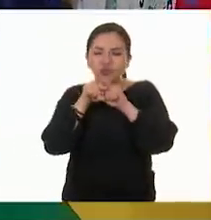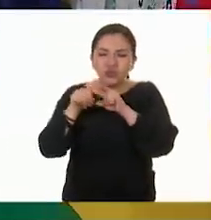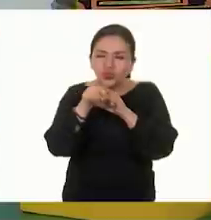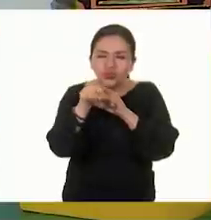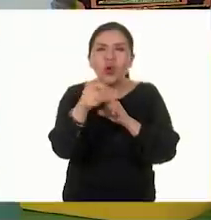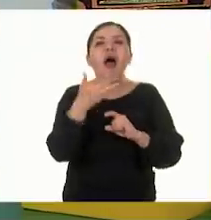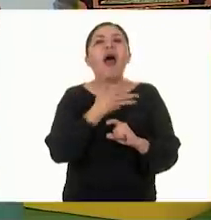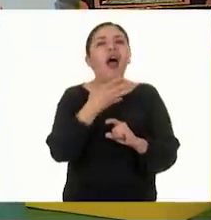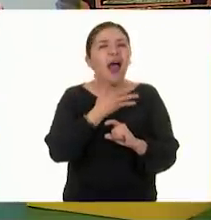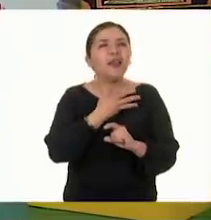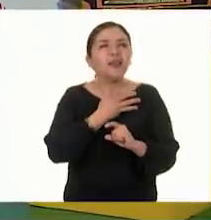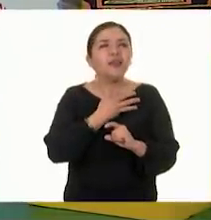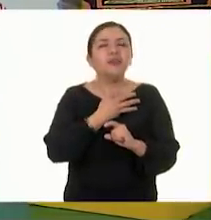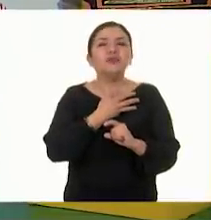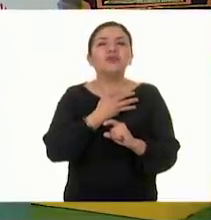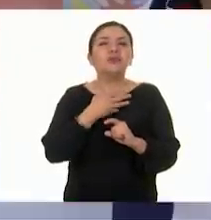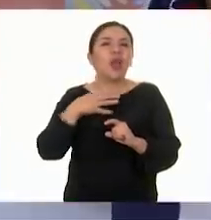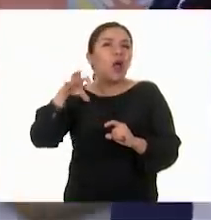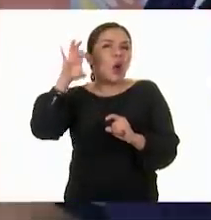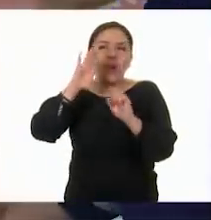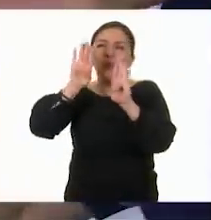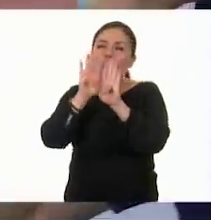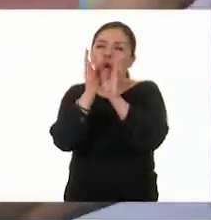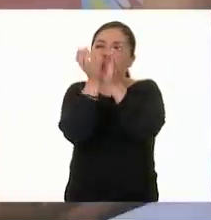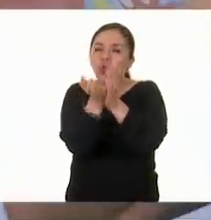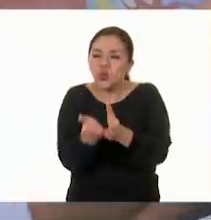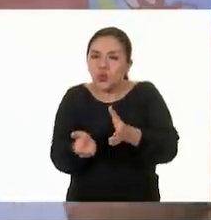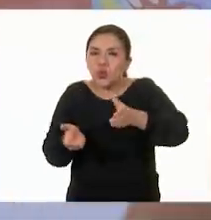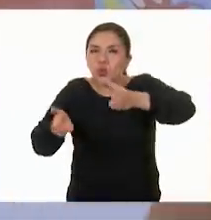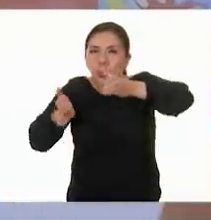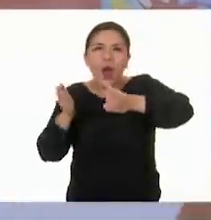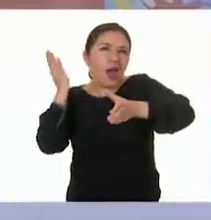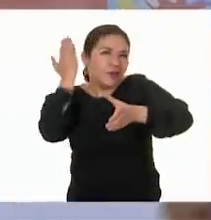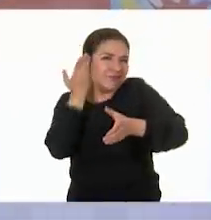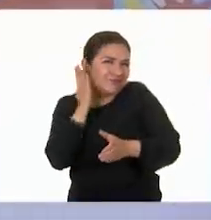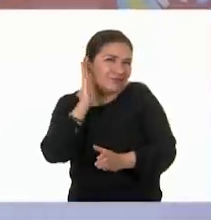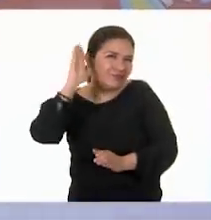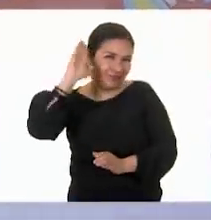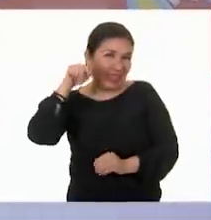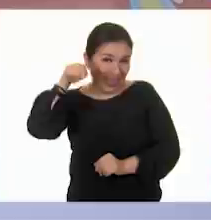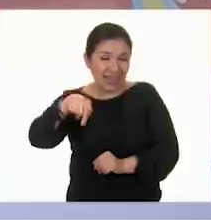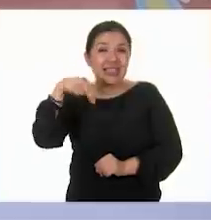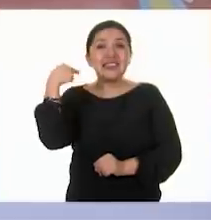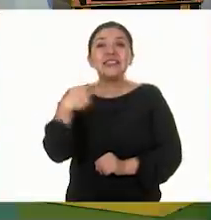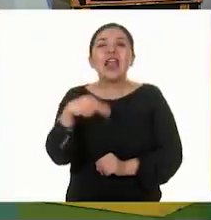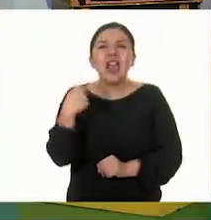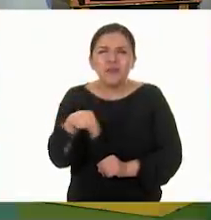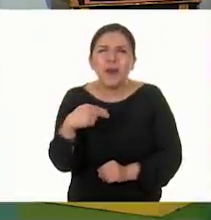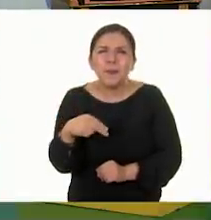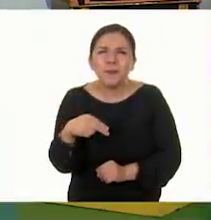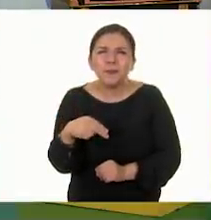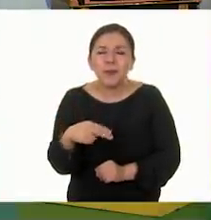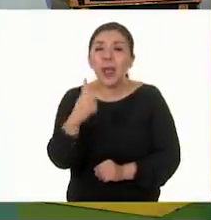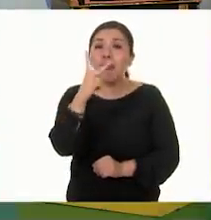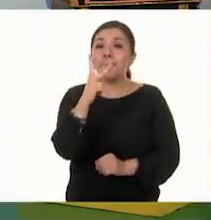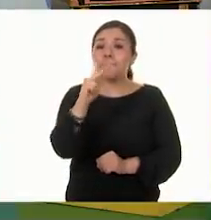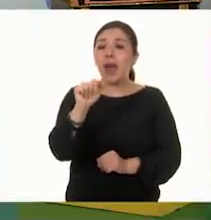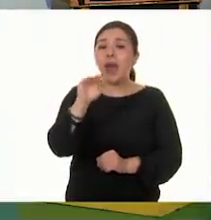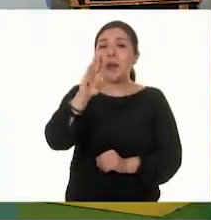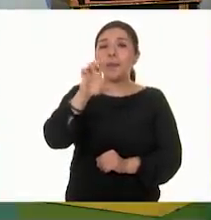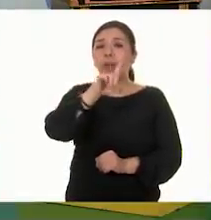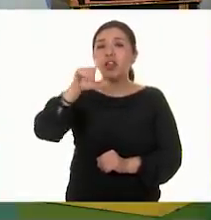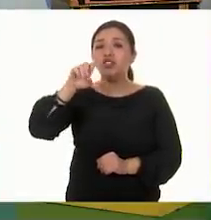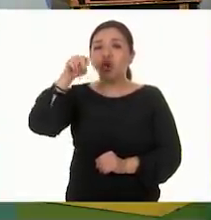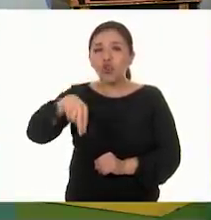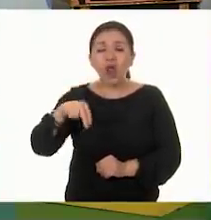tenemos un pabellón aquí en esta parte que es donde está como hundido nuestra oreja, que se llama pabellón